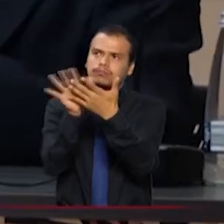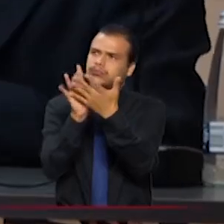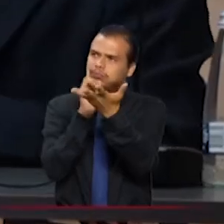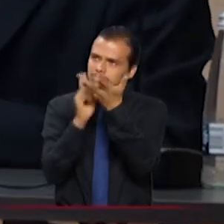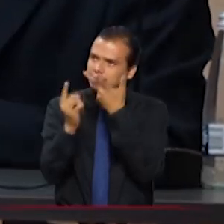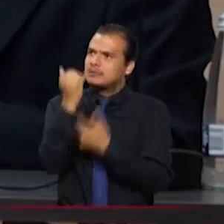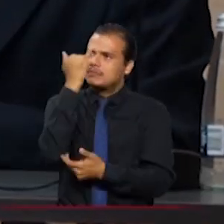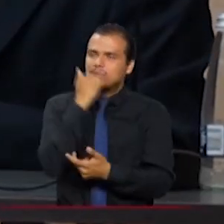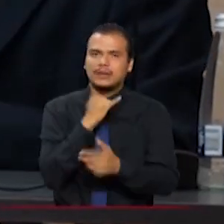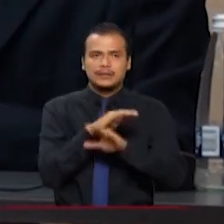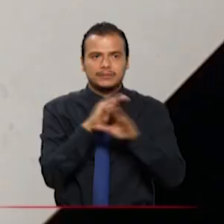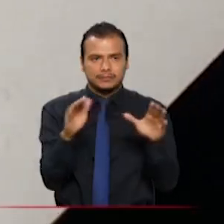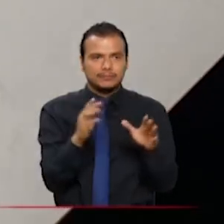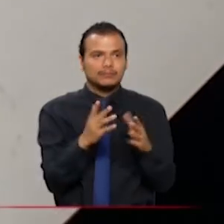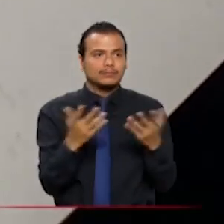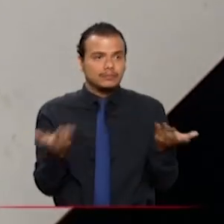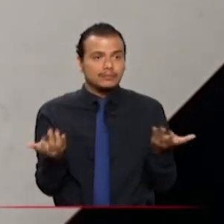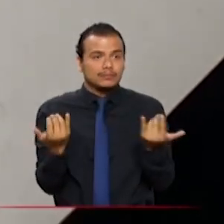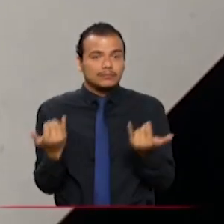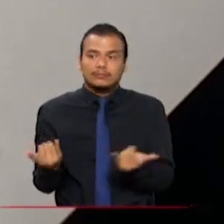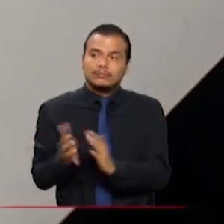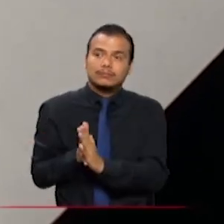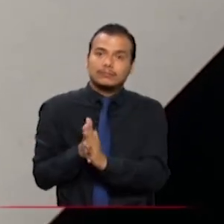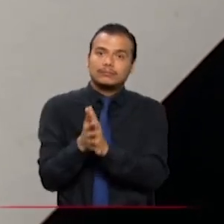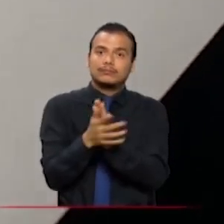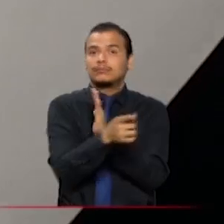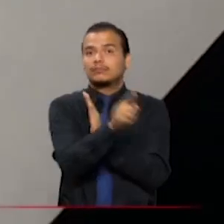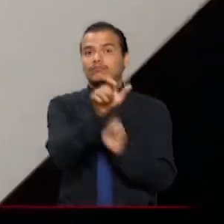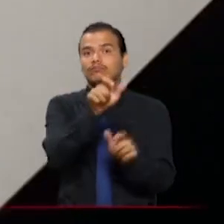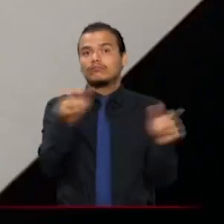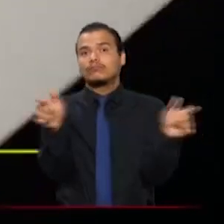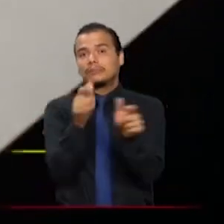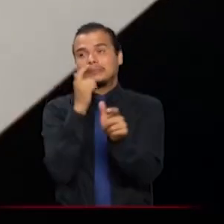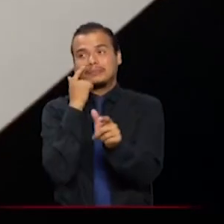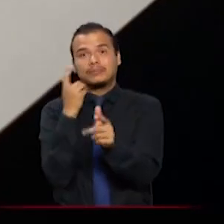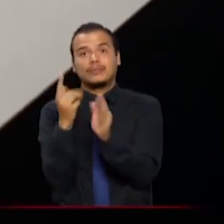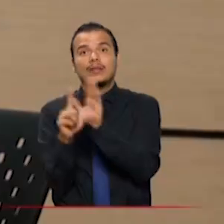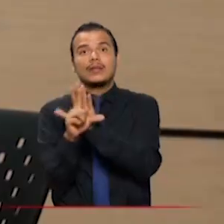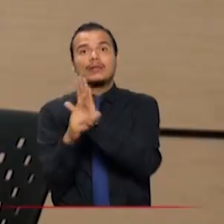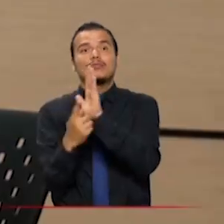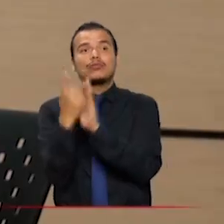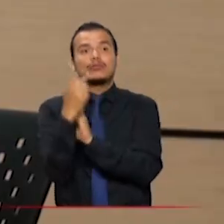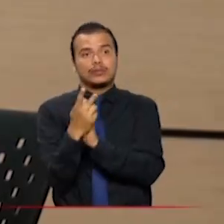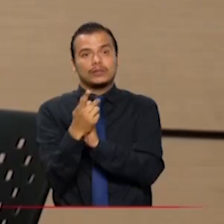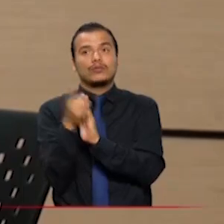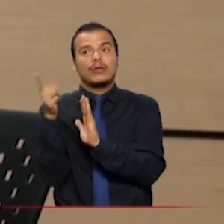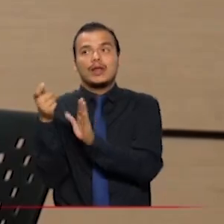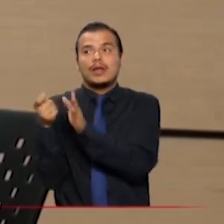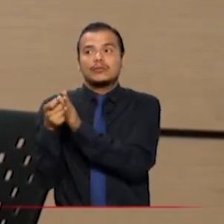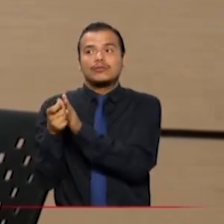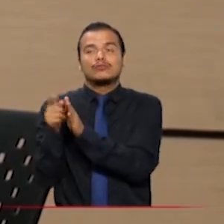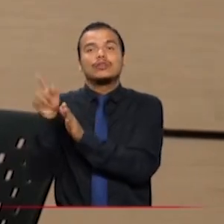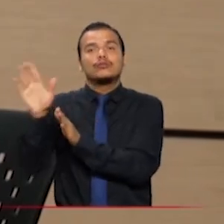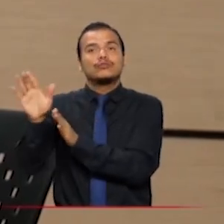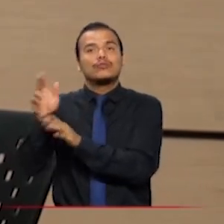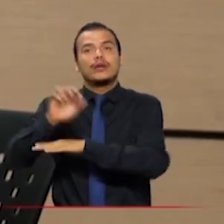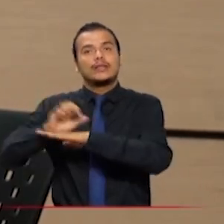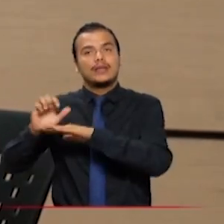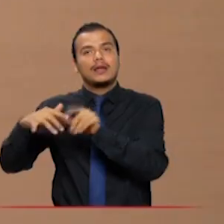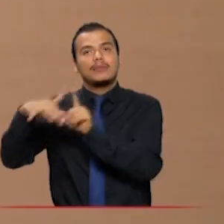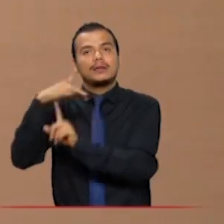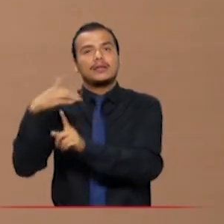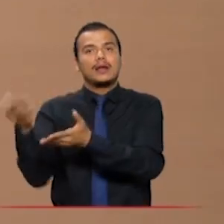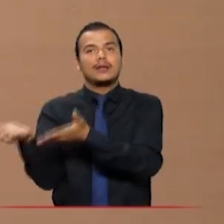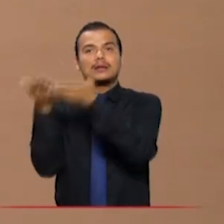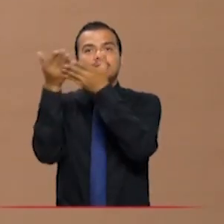sucedería en el medio ambiente del departamento si se aprobara el proyecto de ley 235 que obligaría a la CBC a entregar sus acciones en Celsia y Acuavalle a los entes